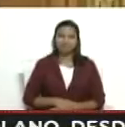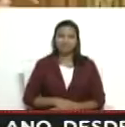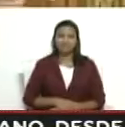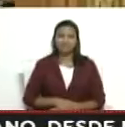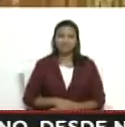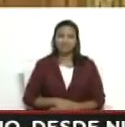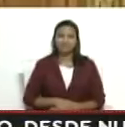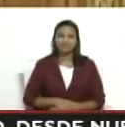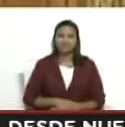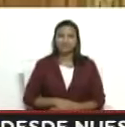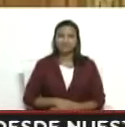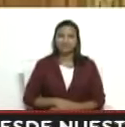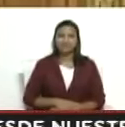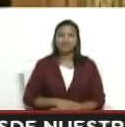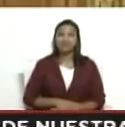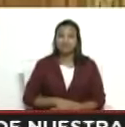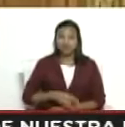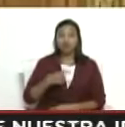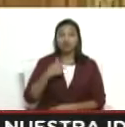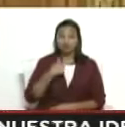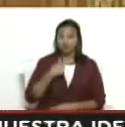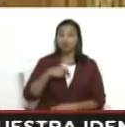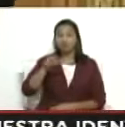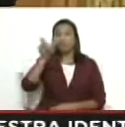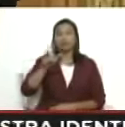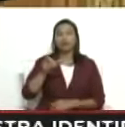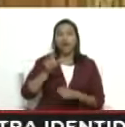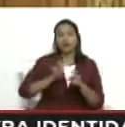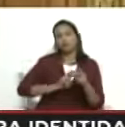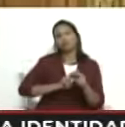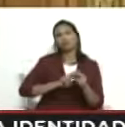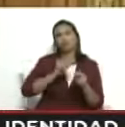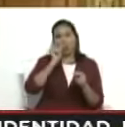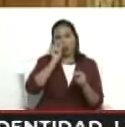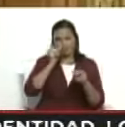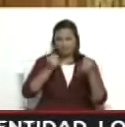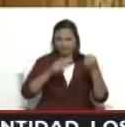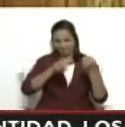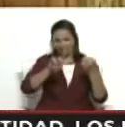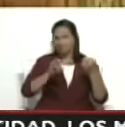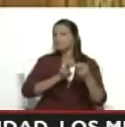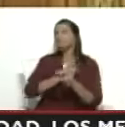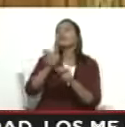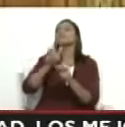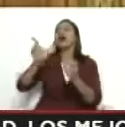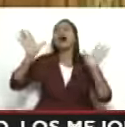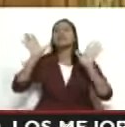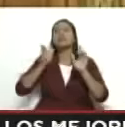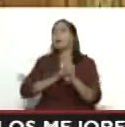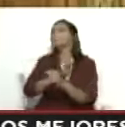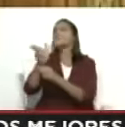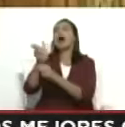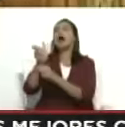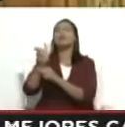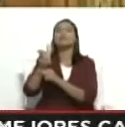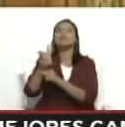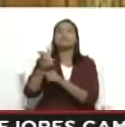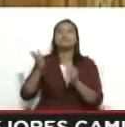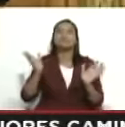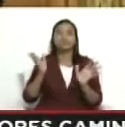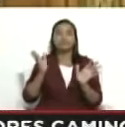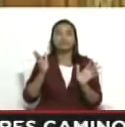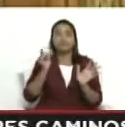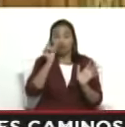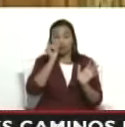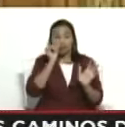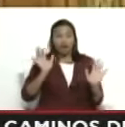Mira, a ese muchacho lo dejamos nosotros pegado de ahí del poste, porque lo agarró Carlos, manos arriba, él salió y lo agarró, y